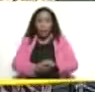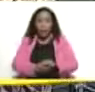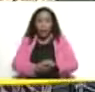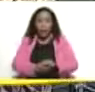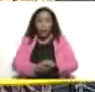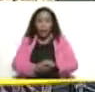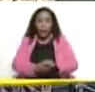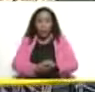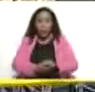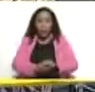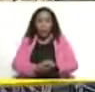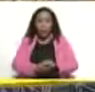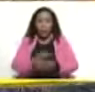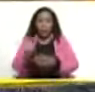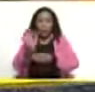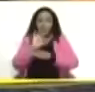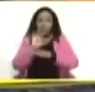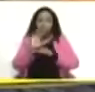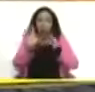las funciones constitucionales